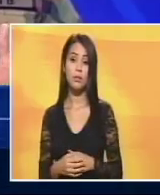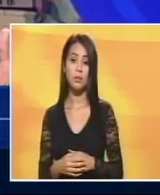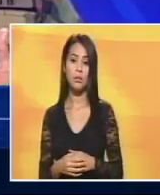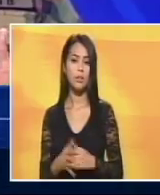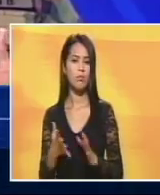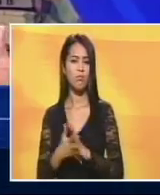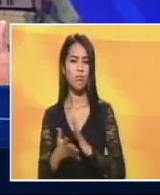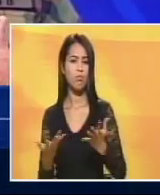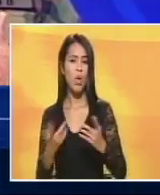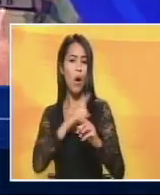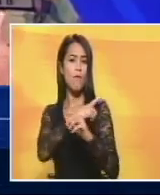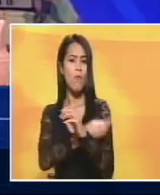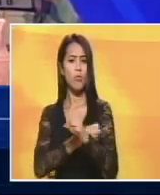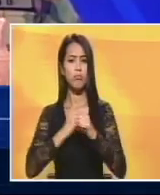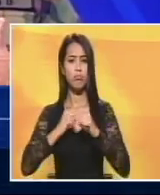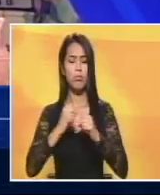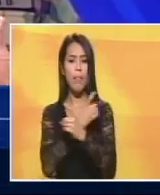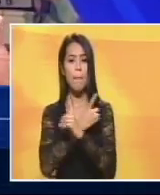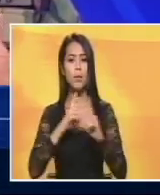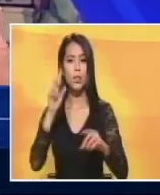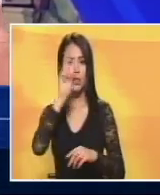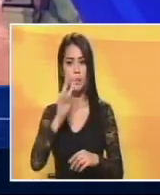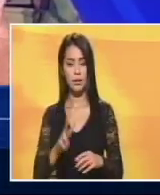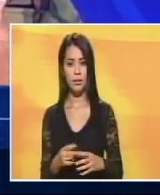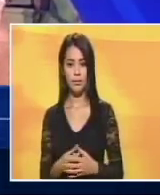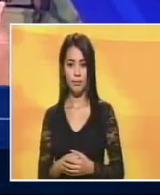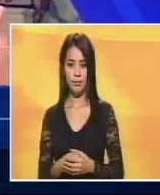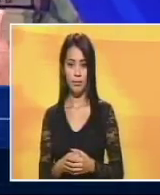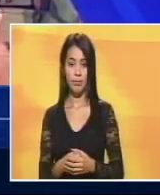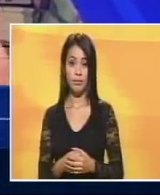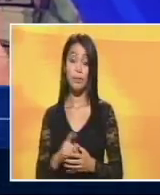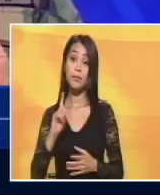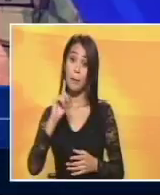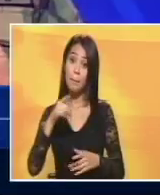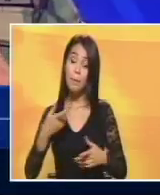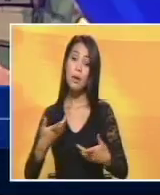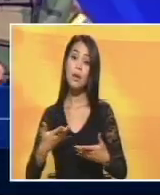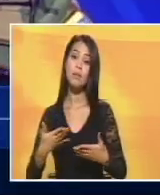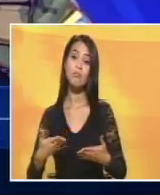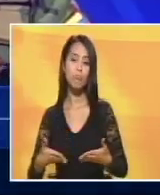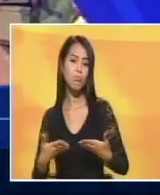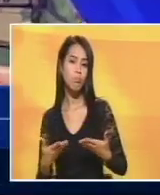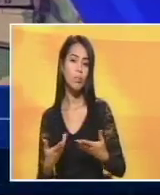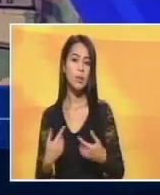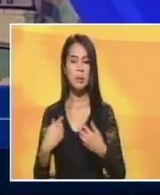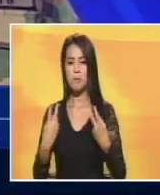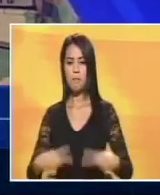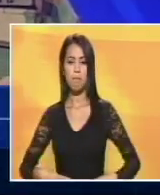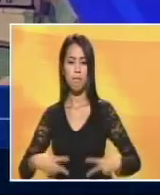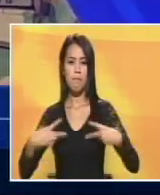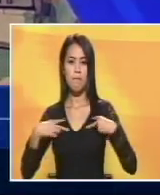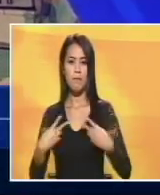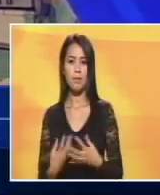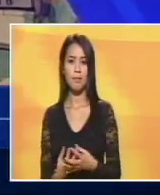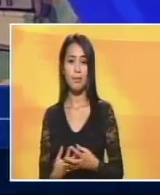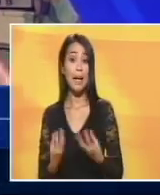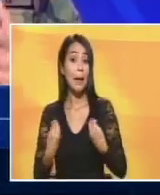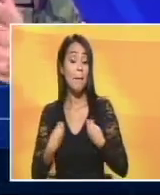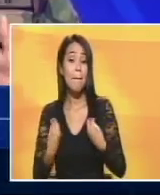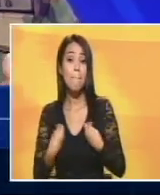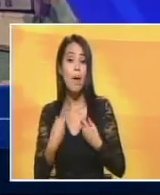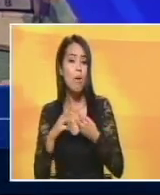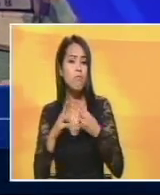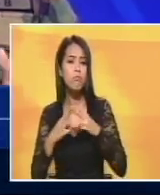va a permitir fortalecer la democracia venezolana, esto nos va a permitir que, bueno, que vivamos en paz, que